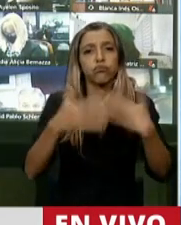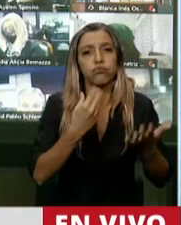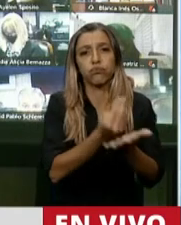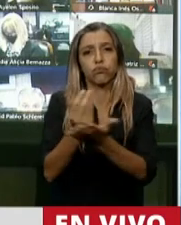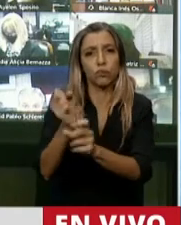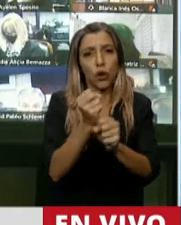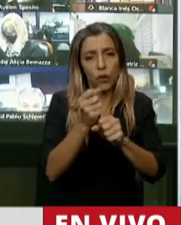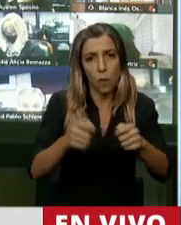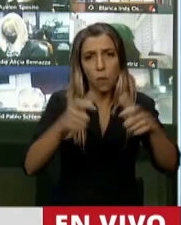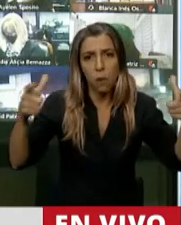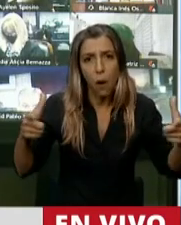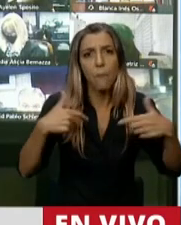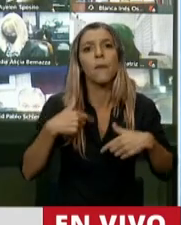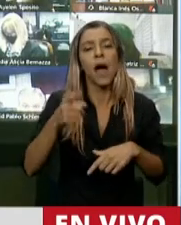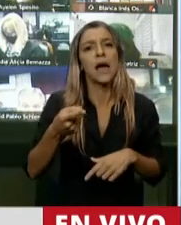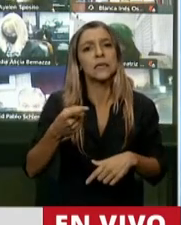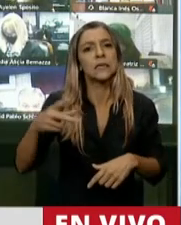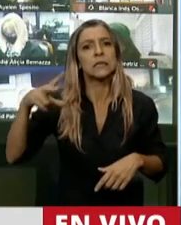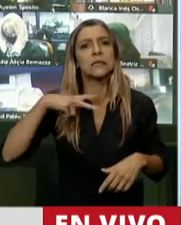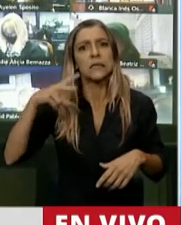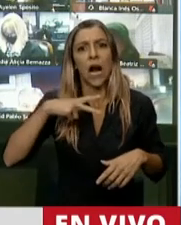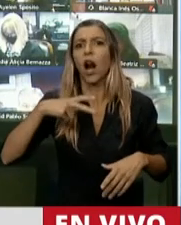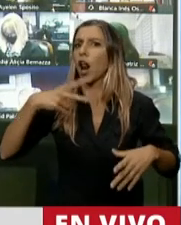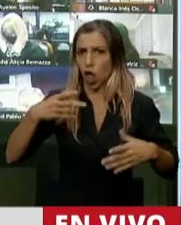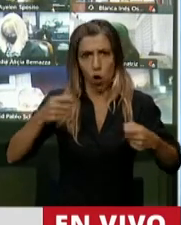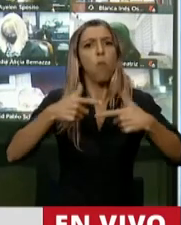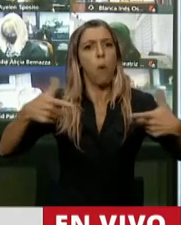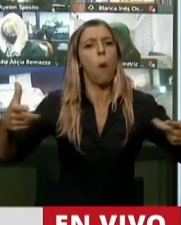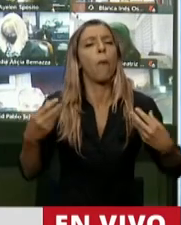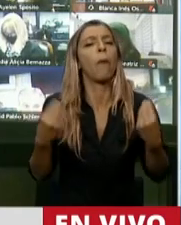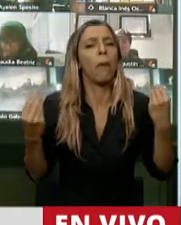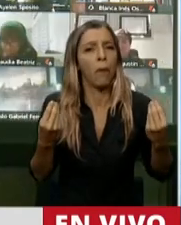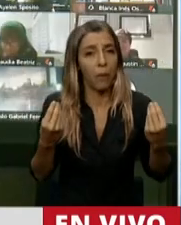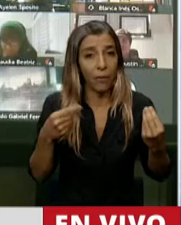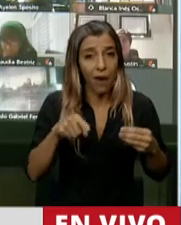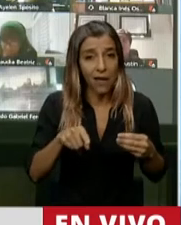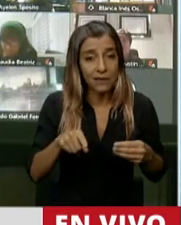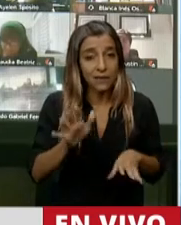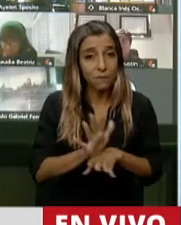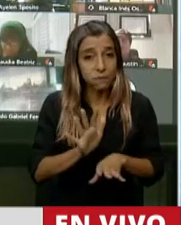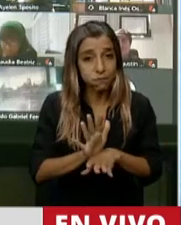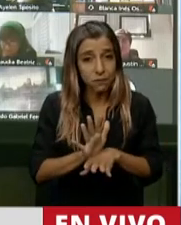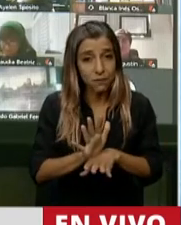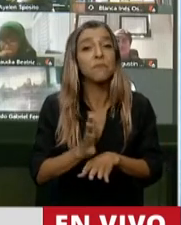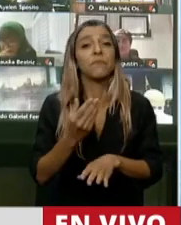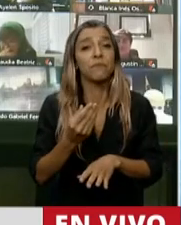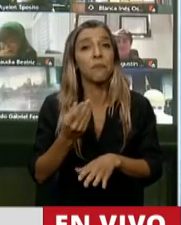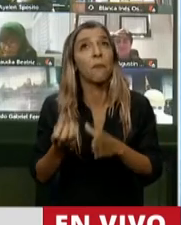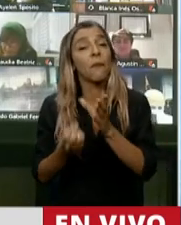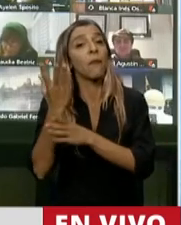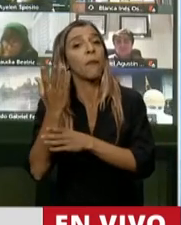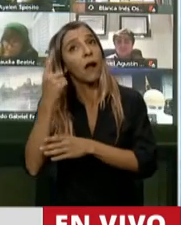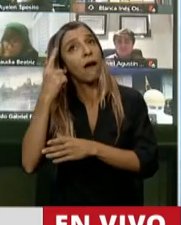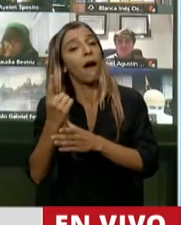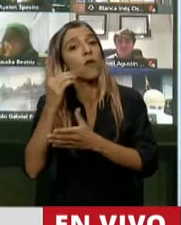empleo y de la generación de riqueza, aumentando o creando nuevos tributos en